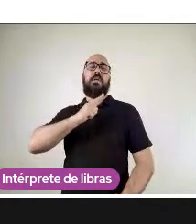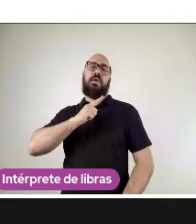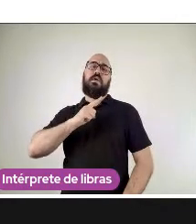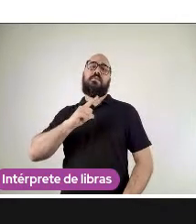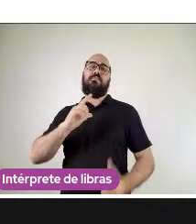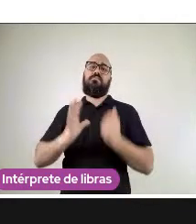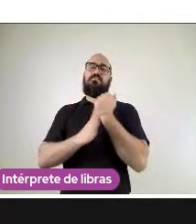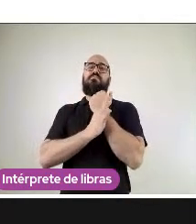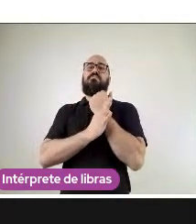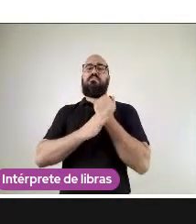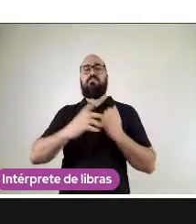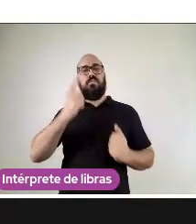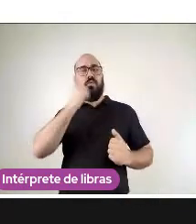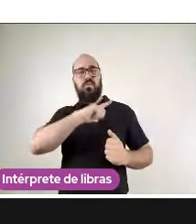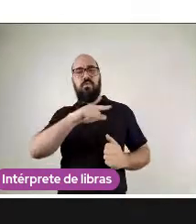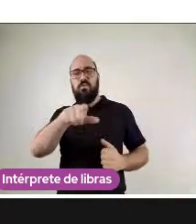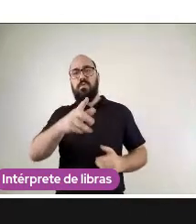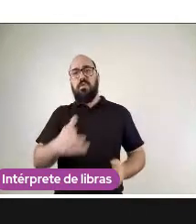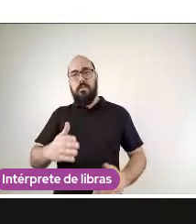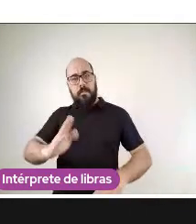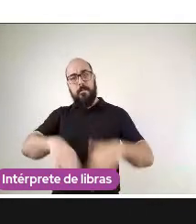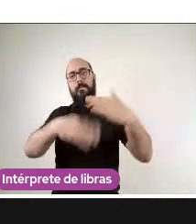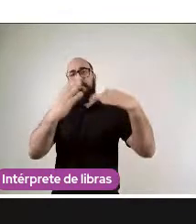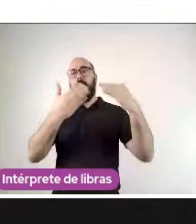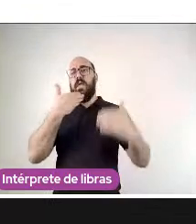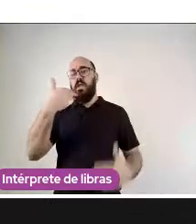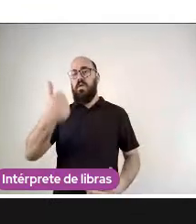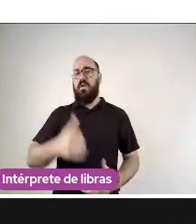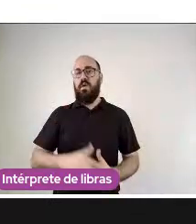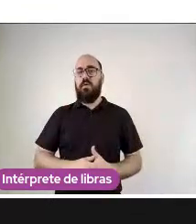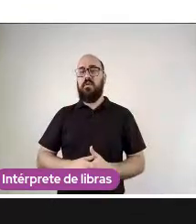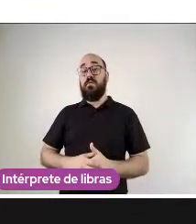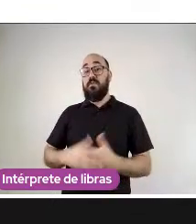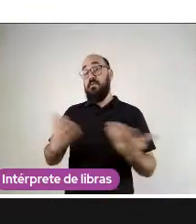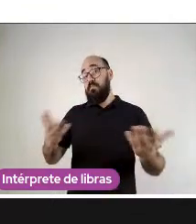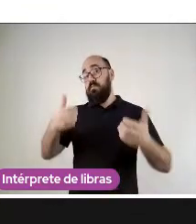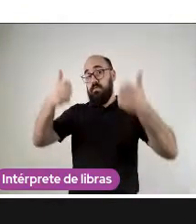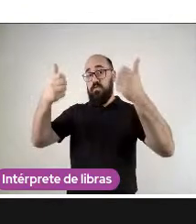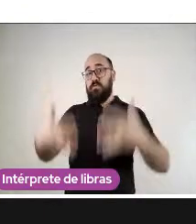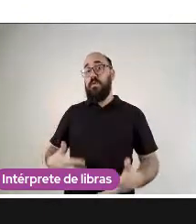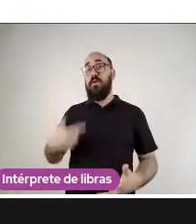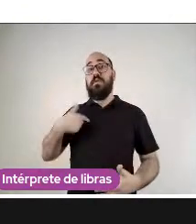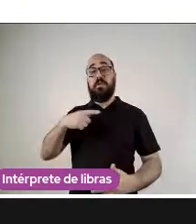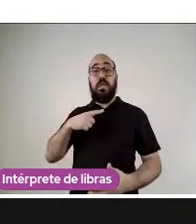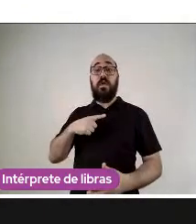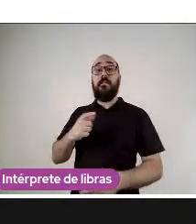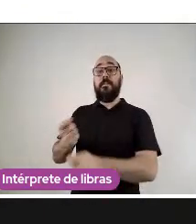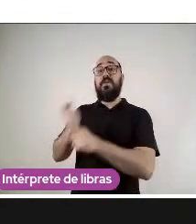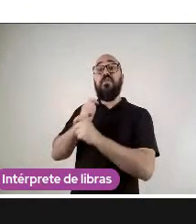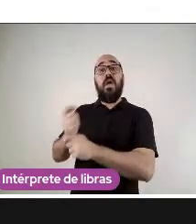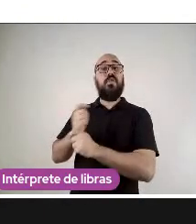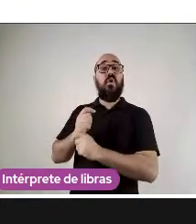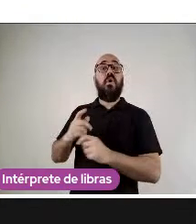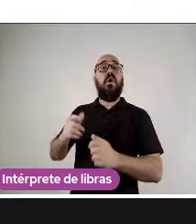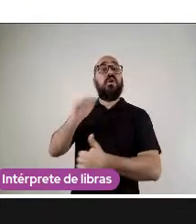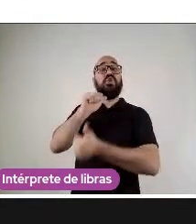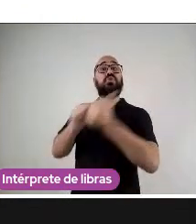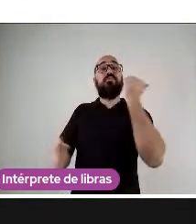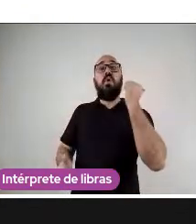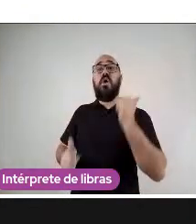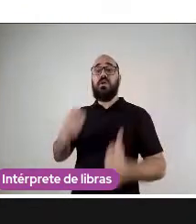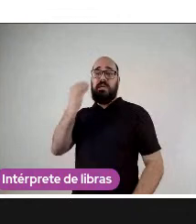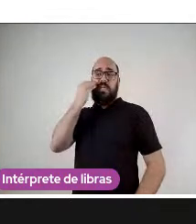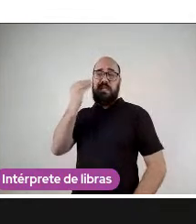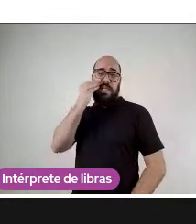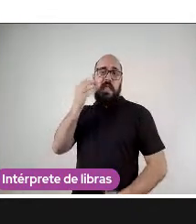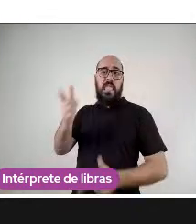de pobreza, lo están pasando mal y no se les dan oportunidades laborales, pues no va a servir de mucho el que hagamos algo si luego no se respeta.